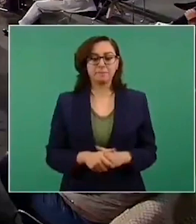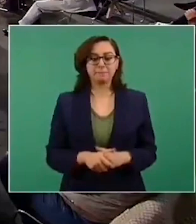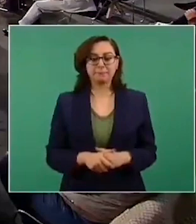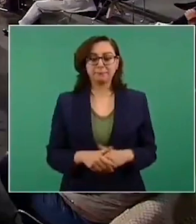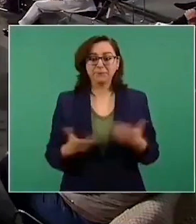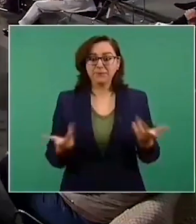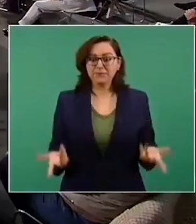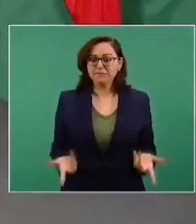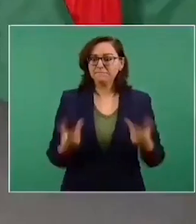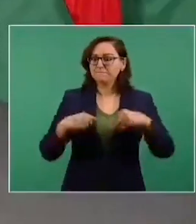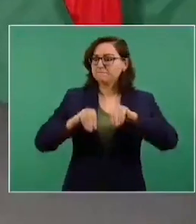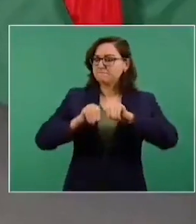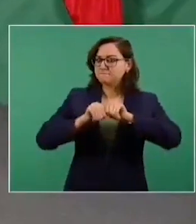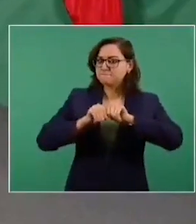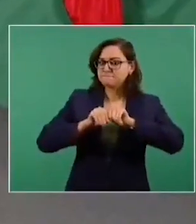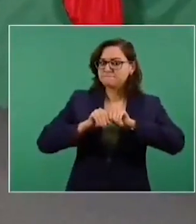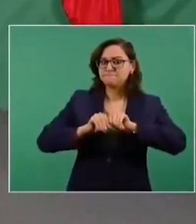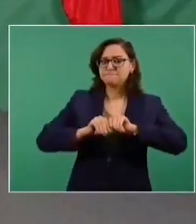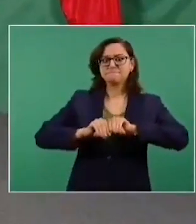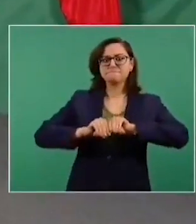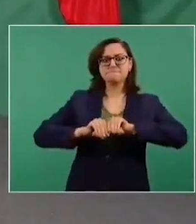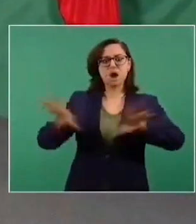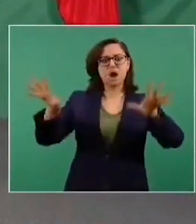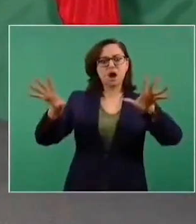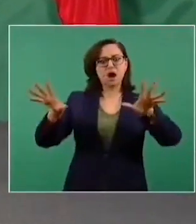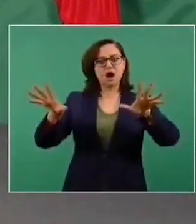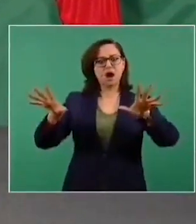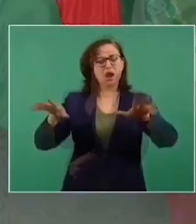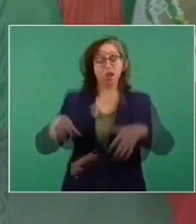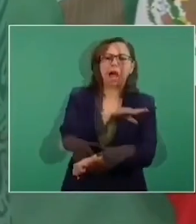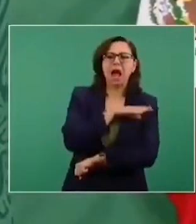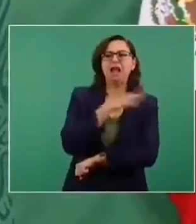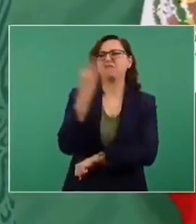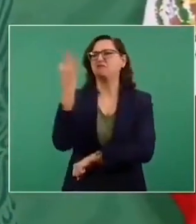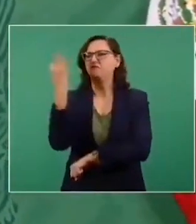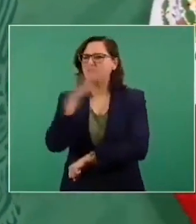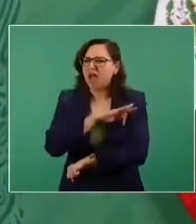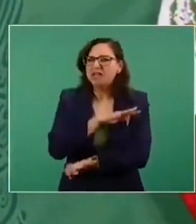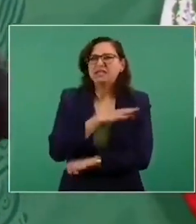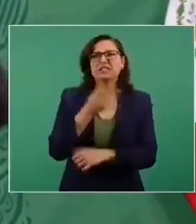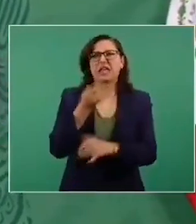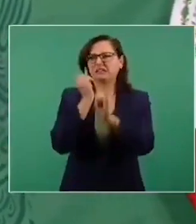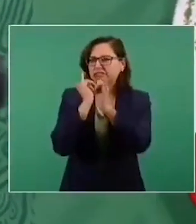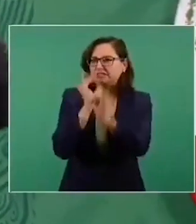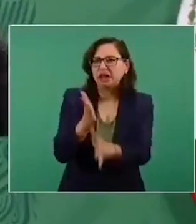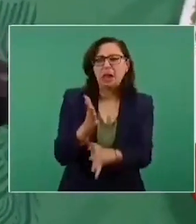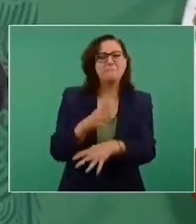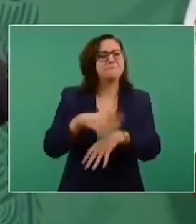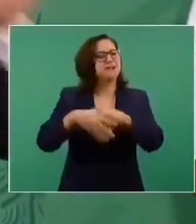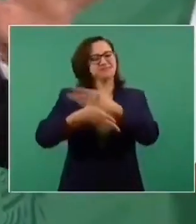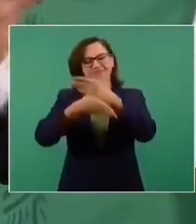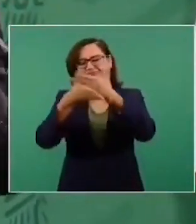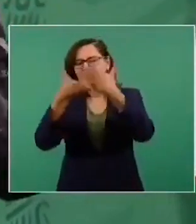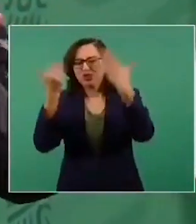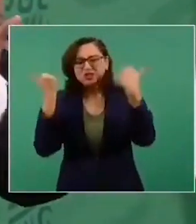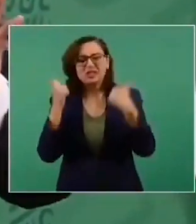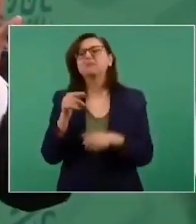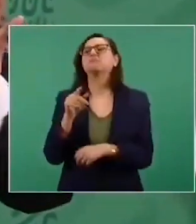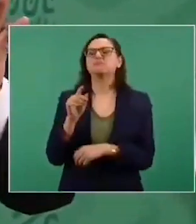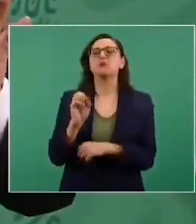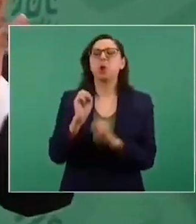Pero salió en todos los medios. Lo que haya